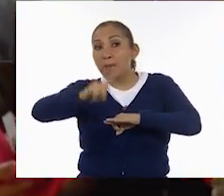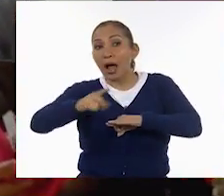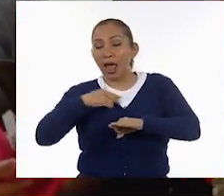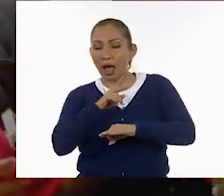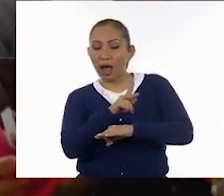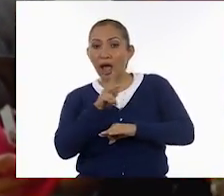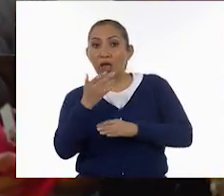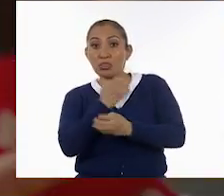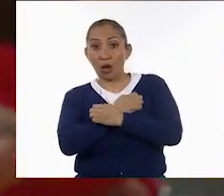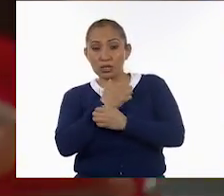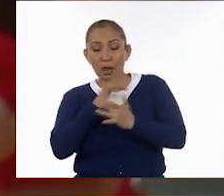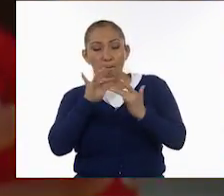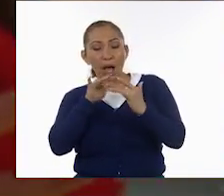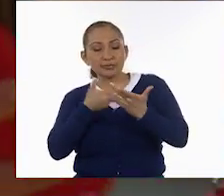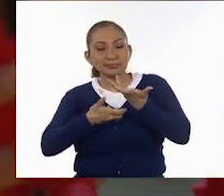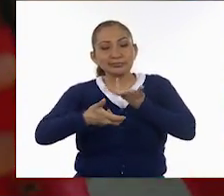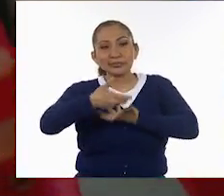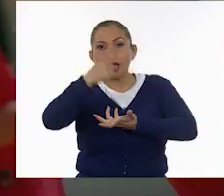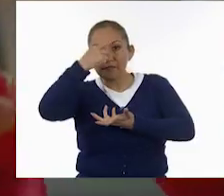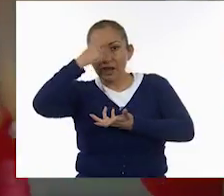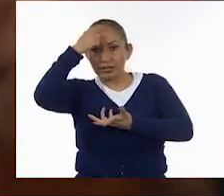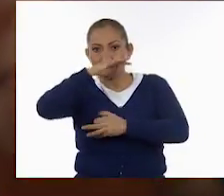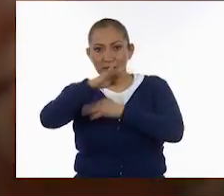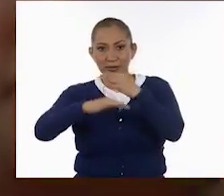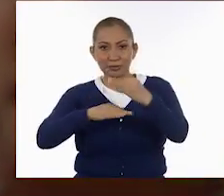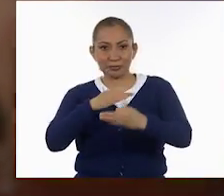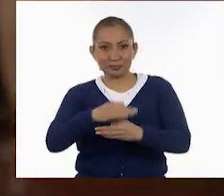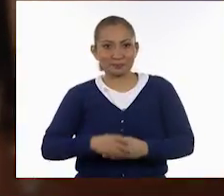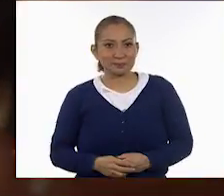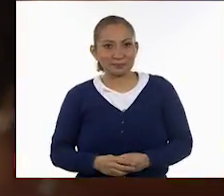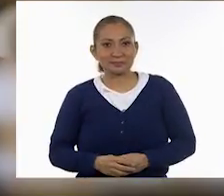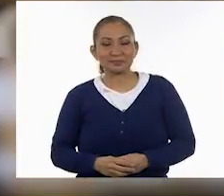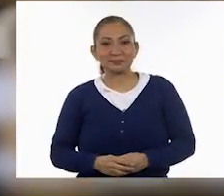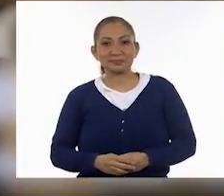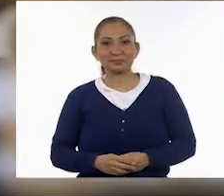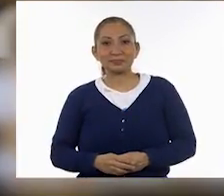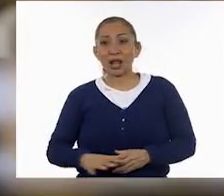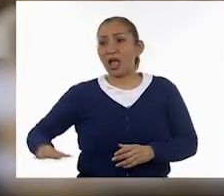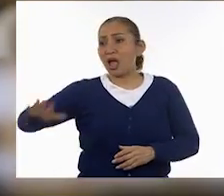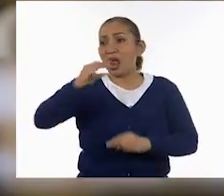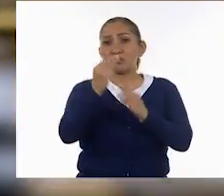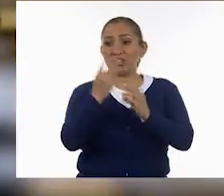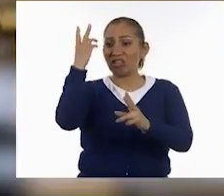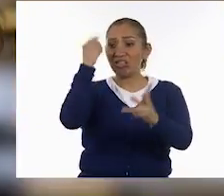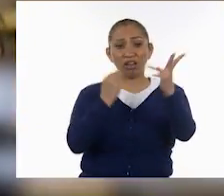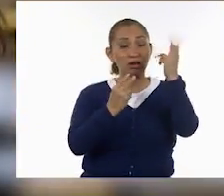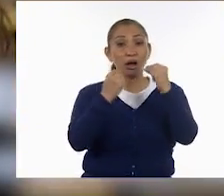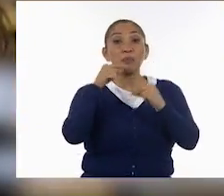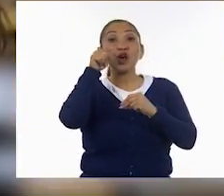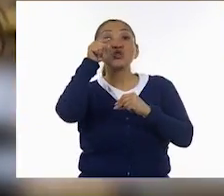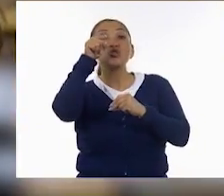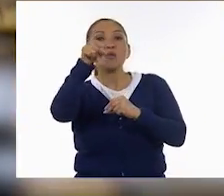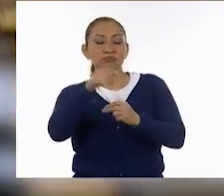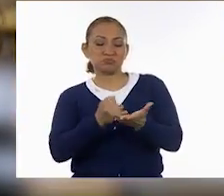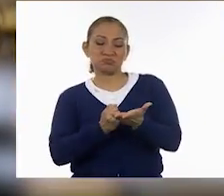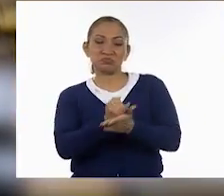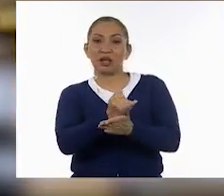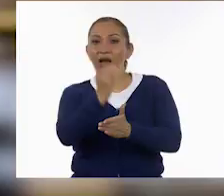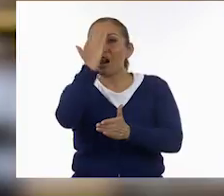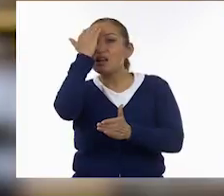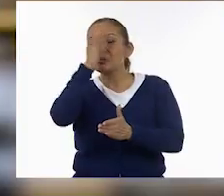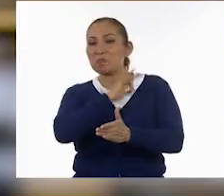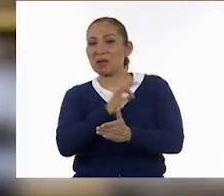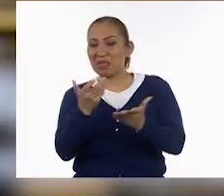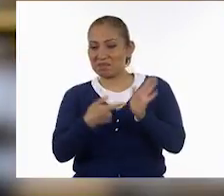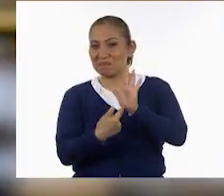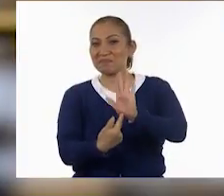la educación más interactiva y accesible para todos. El mundo te puede decir que no, pero está en ti demostrar lo que puedes